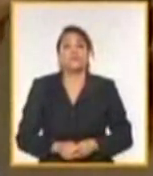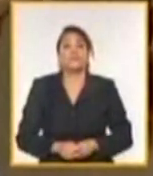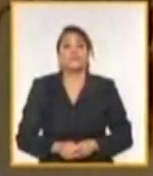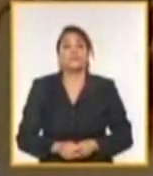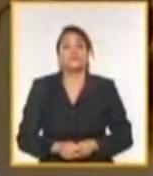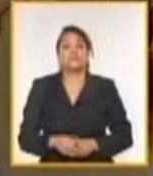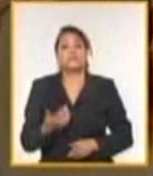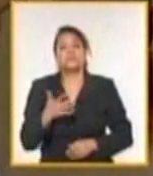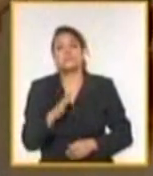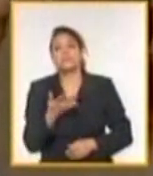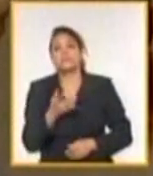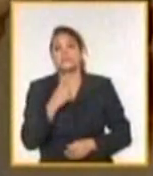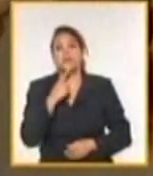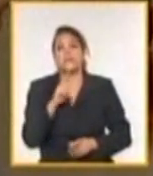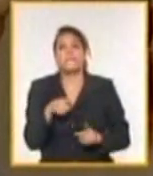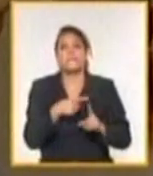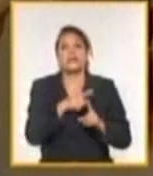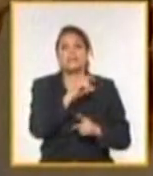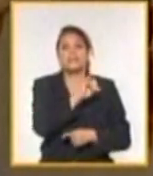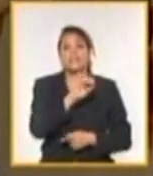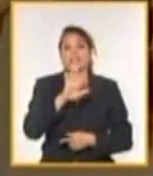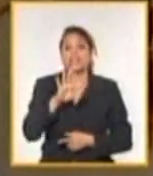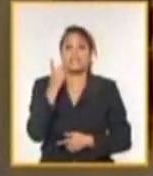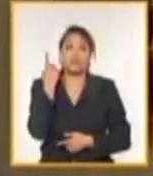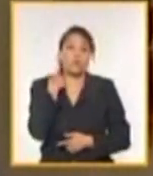hace más de 65 años